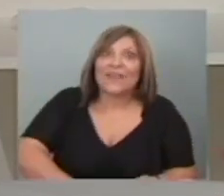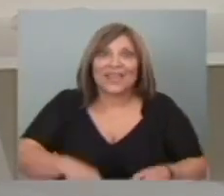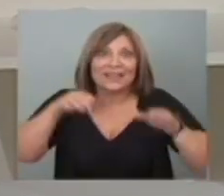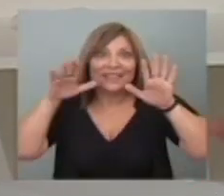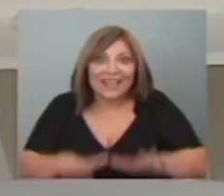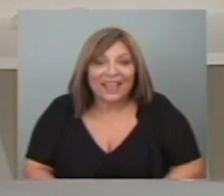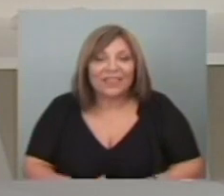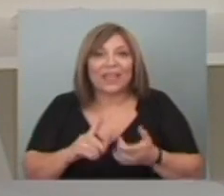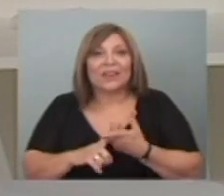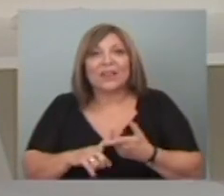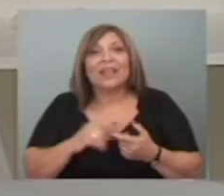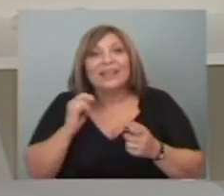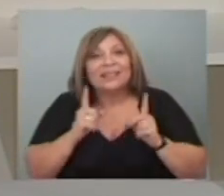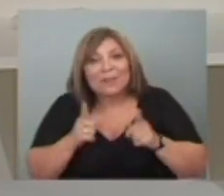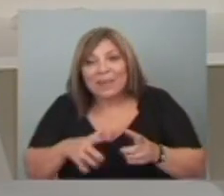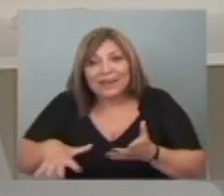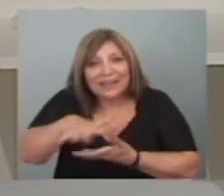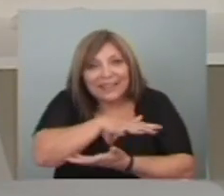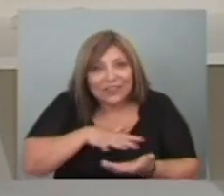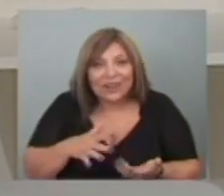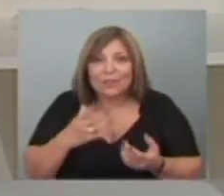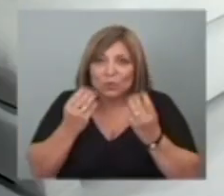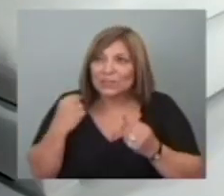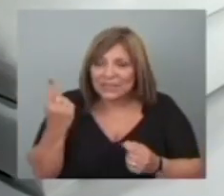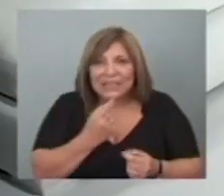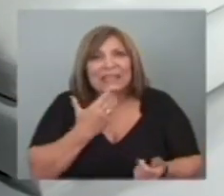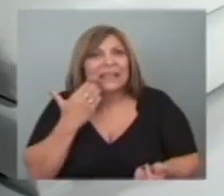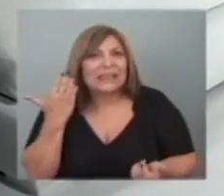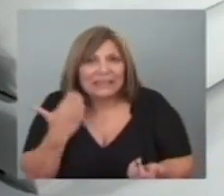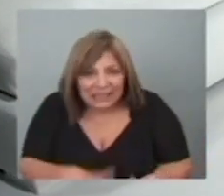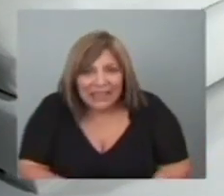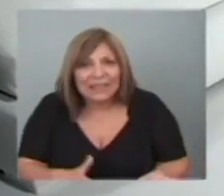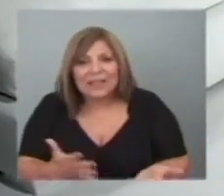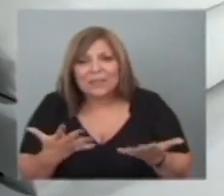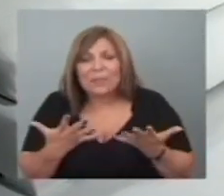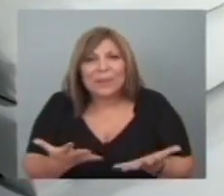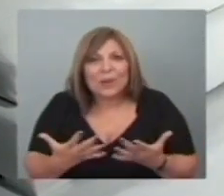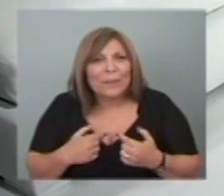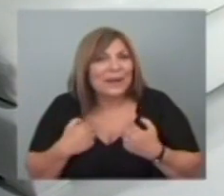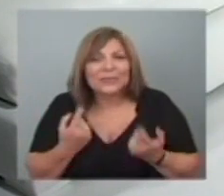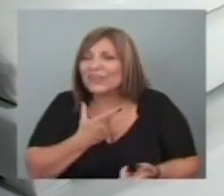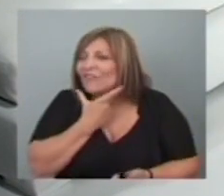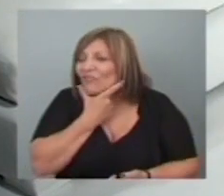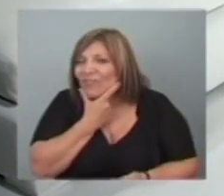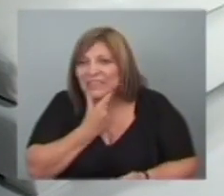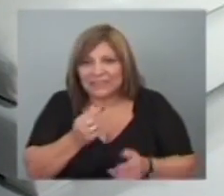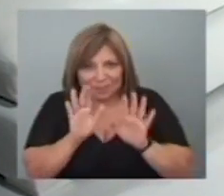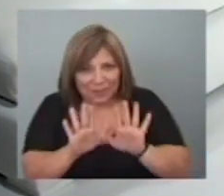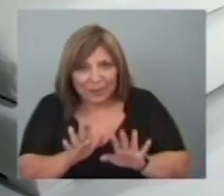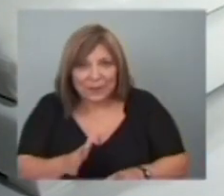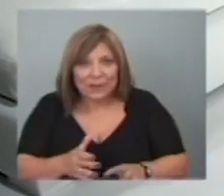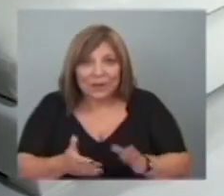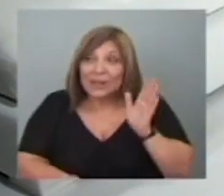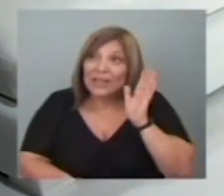vinieron, y también el entorno. Hay gente que dice que lo entiende, que Claro, para nosotros es tan fácil, si tú decís que emigrar